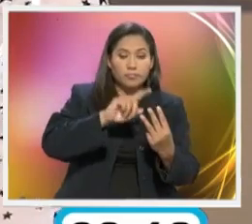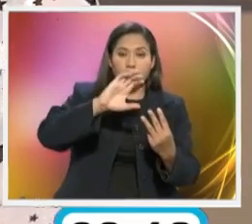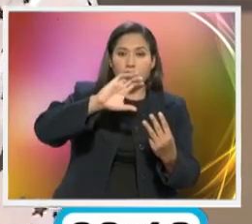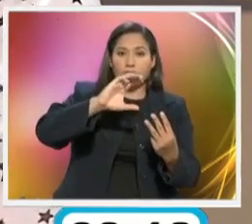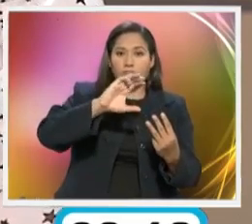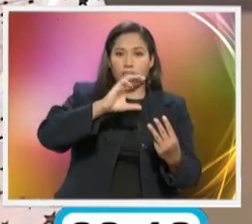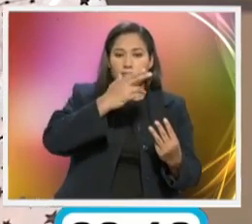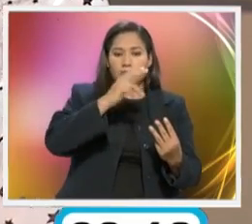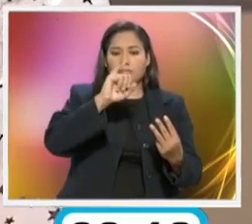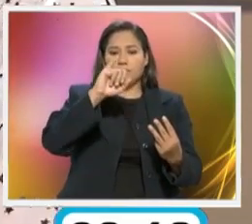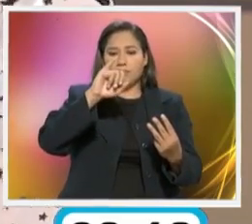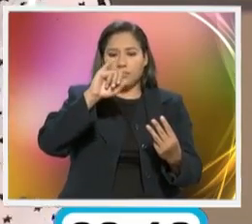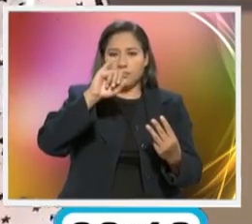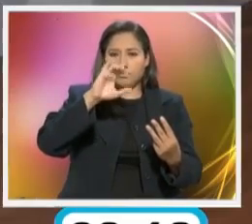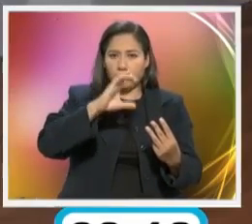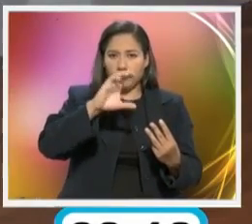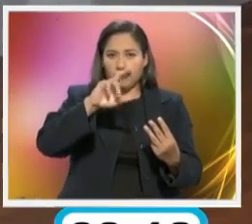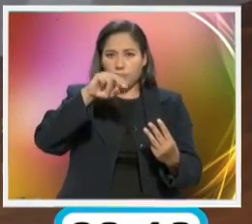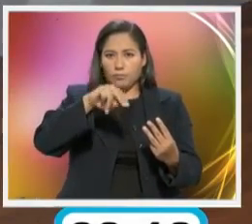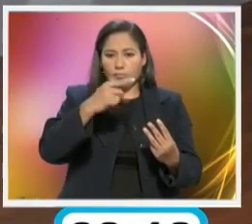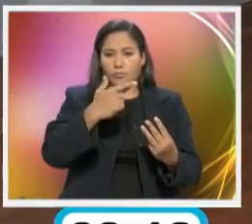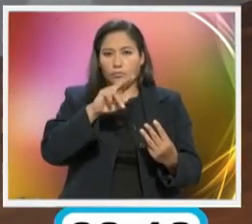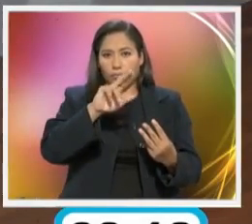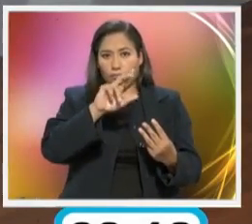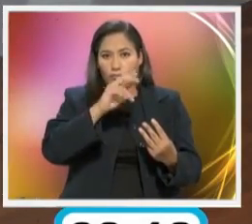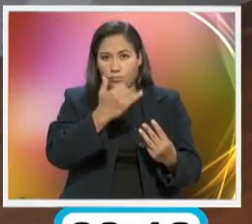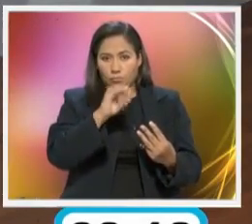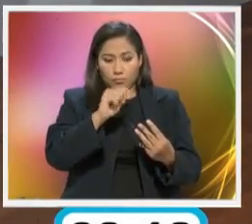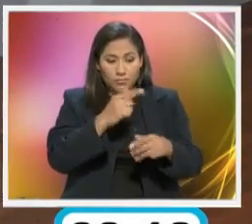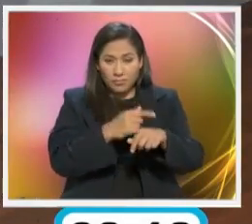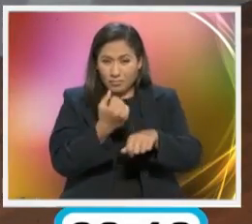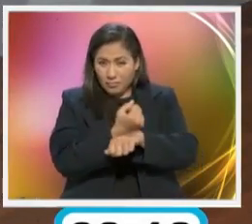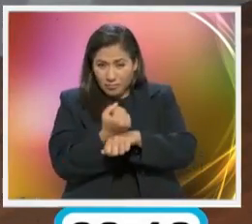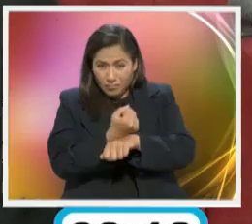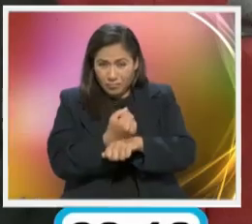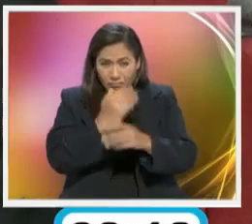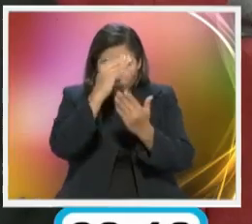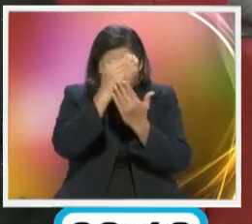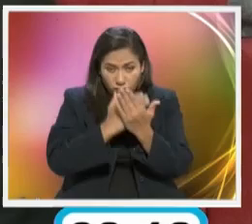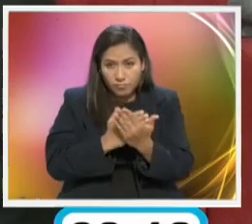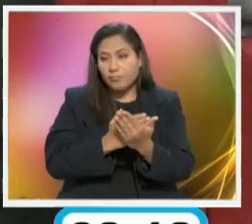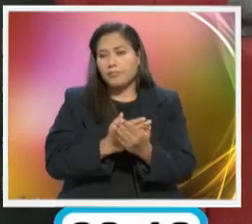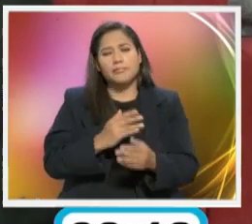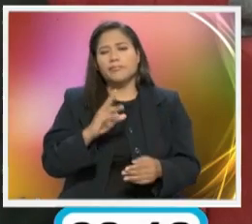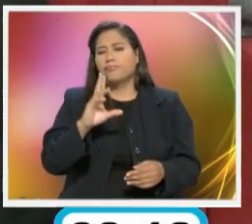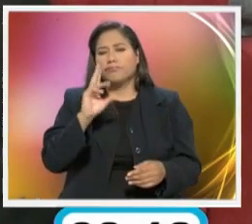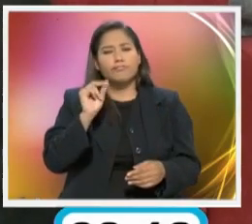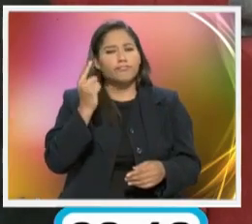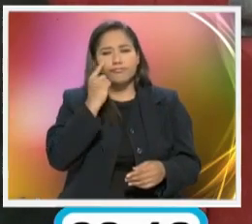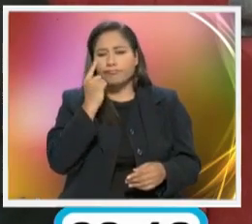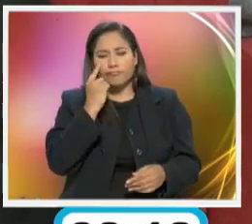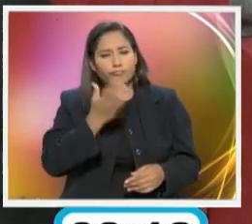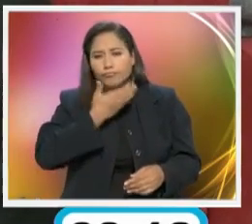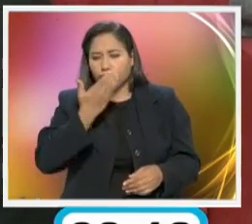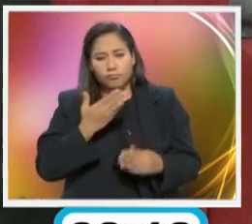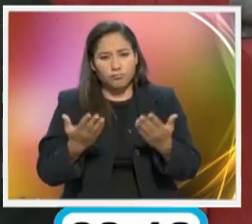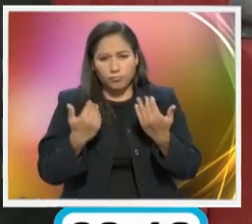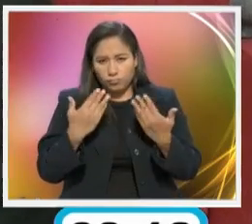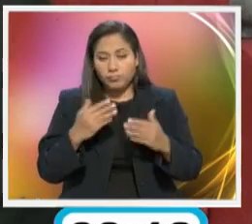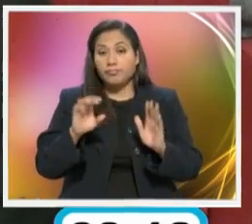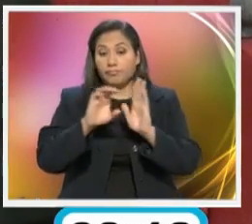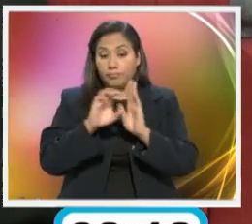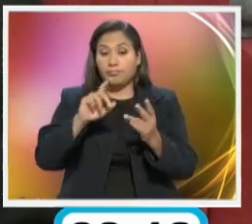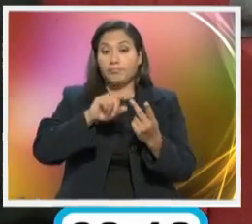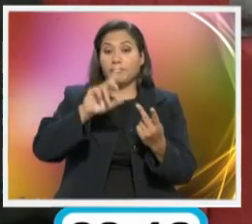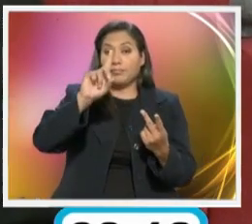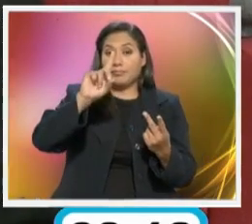hace como un toque hepático también? ¿Altera No es tan frecuente. Te comentaba que a diferencia de